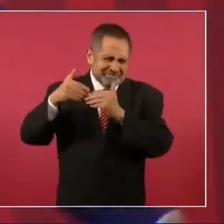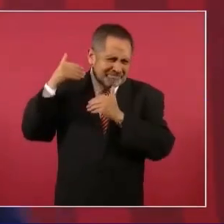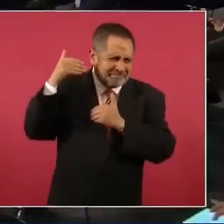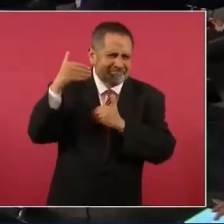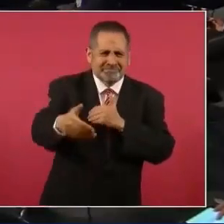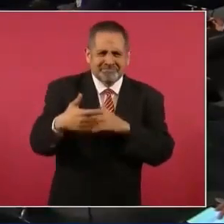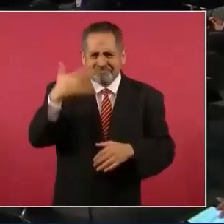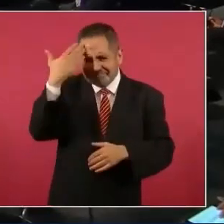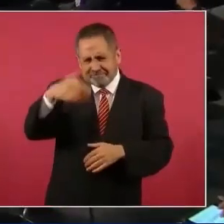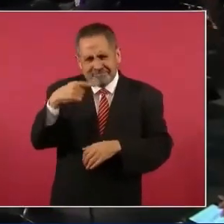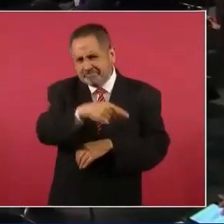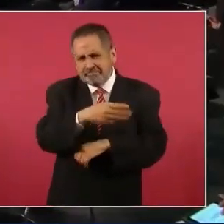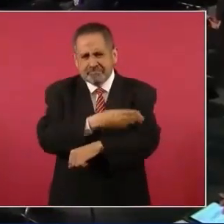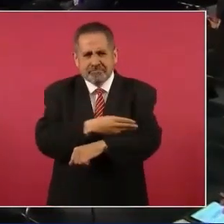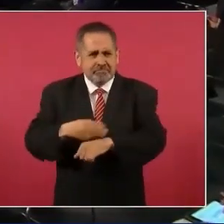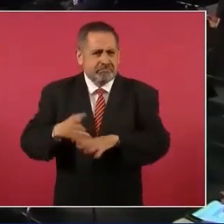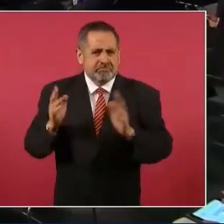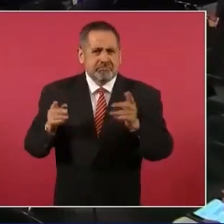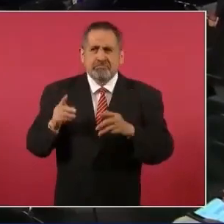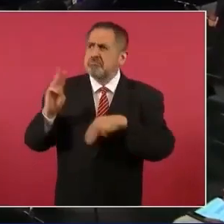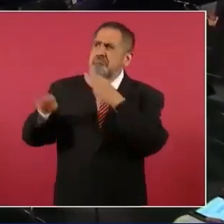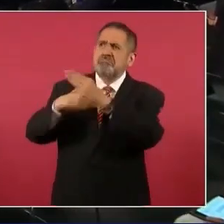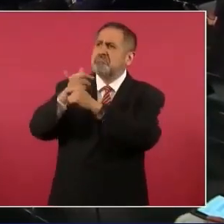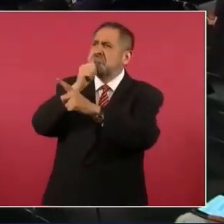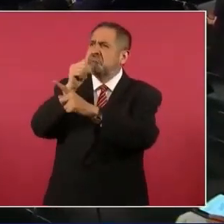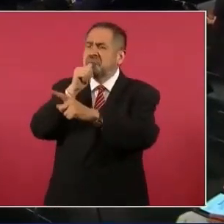tiempos y al mundo